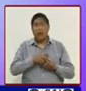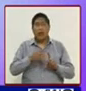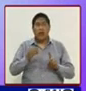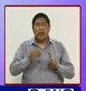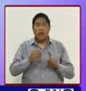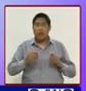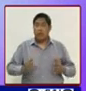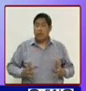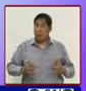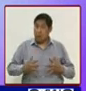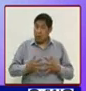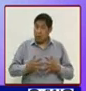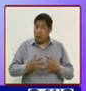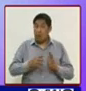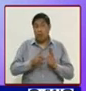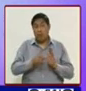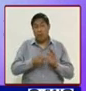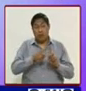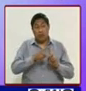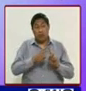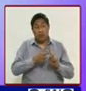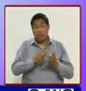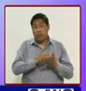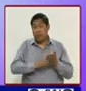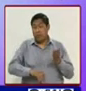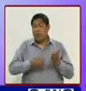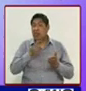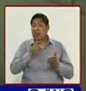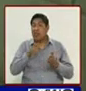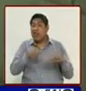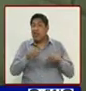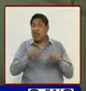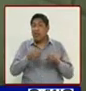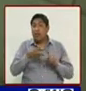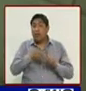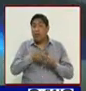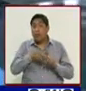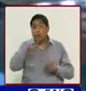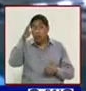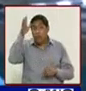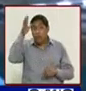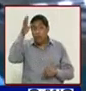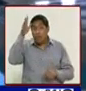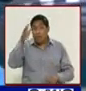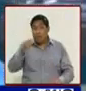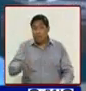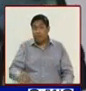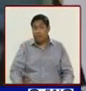interrupción al embarazo, mientras tanto que su padre fue enviado a la cárcel.